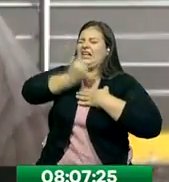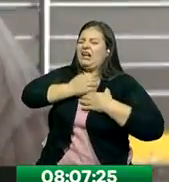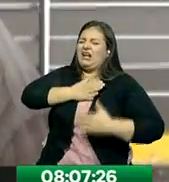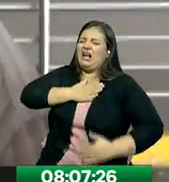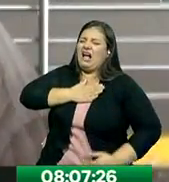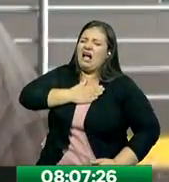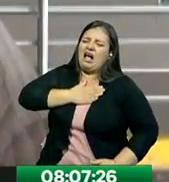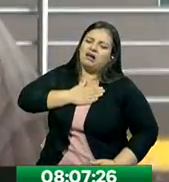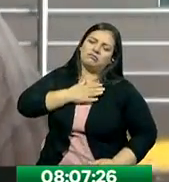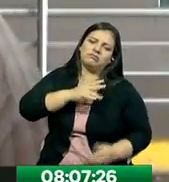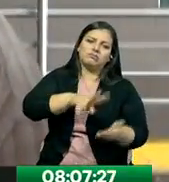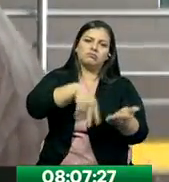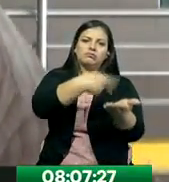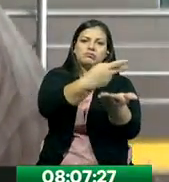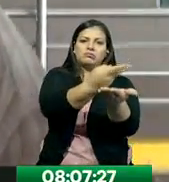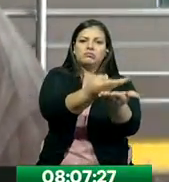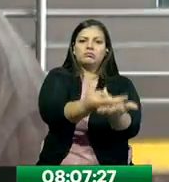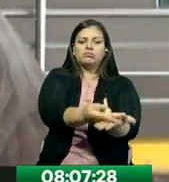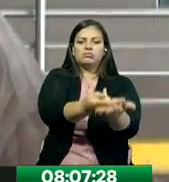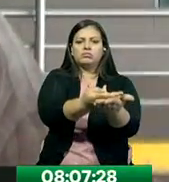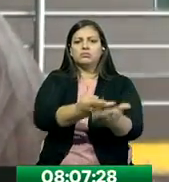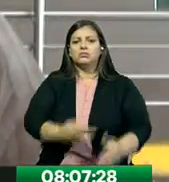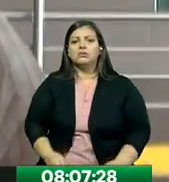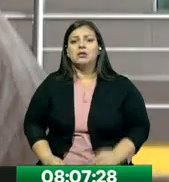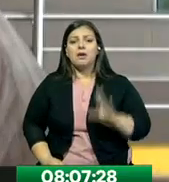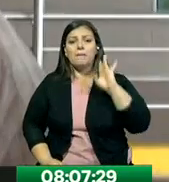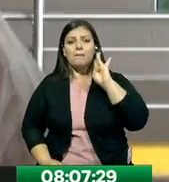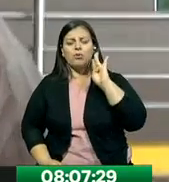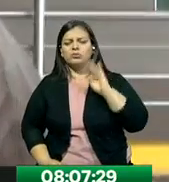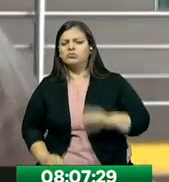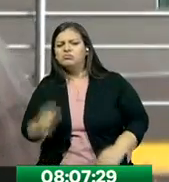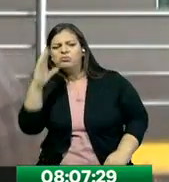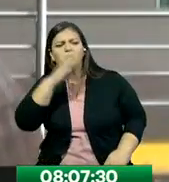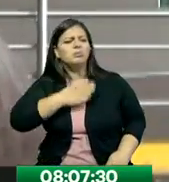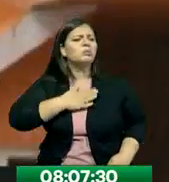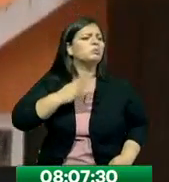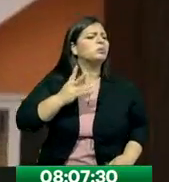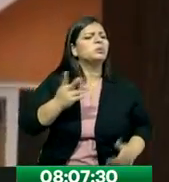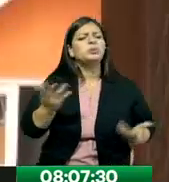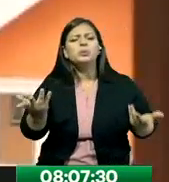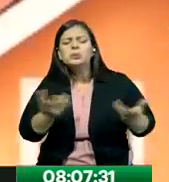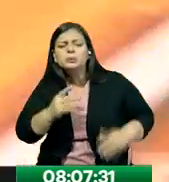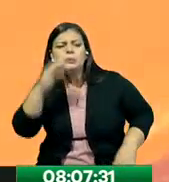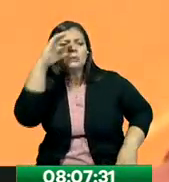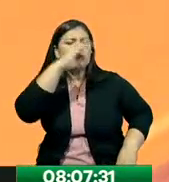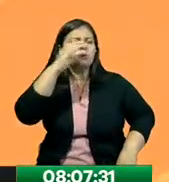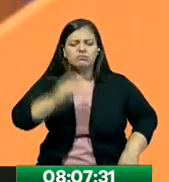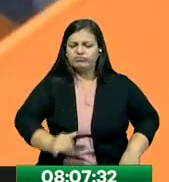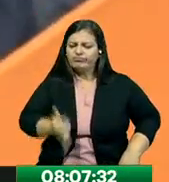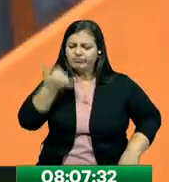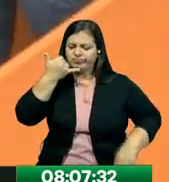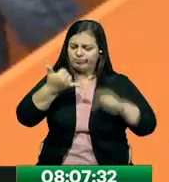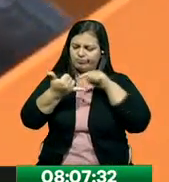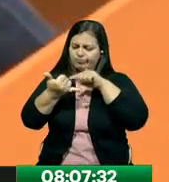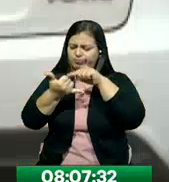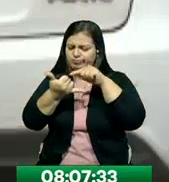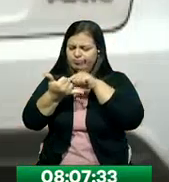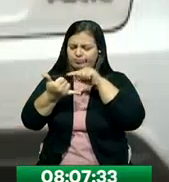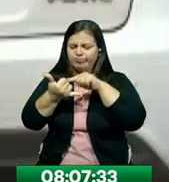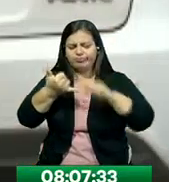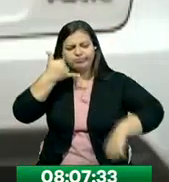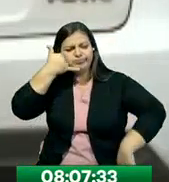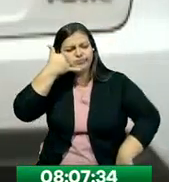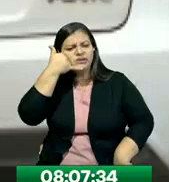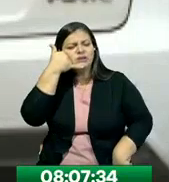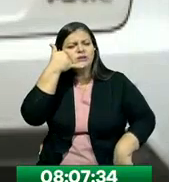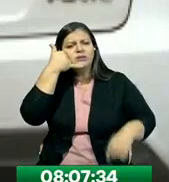tendida, apuñalada, 2 puñaladas. En el pecho. En el pecho, sí. Dentro de la habitación y herida en el pecho fue